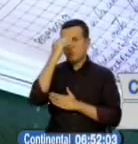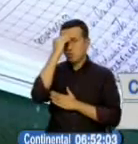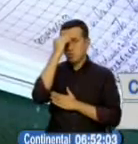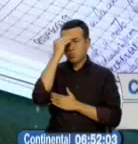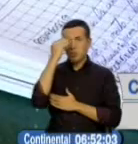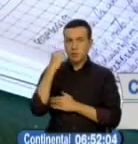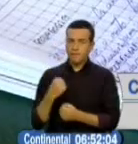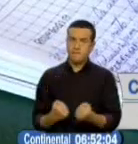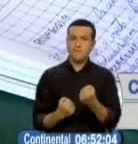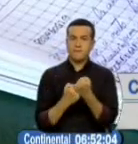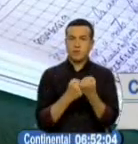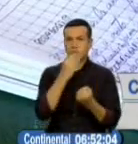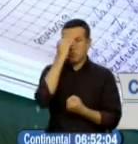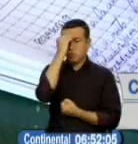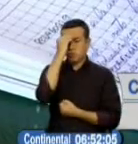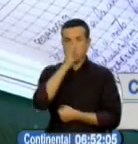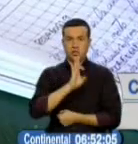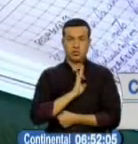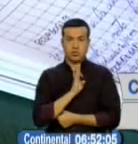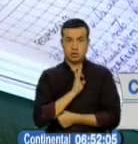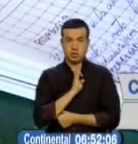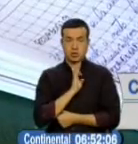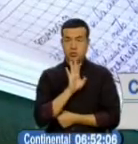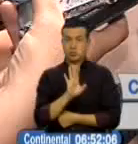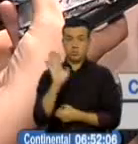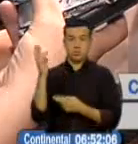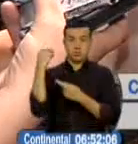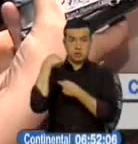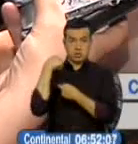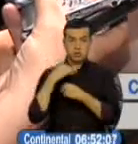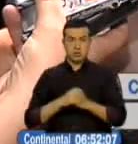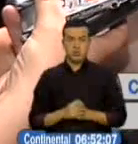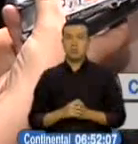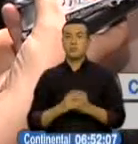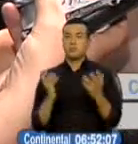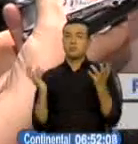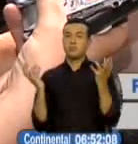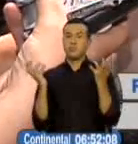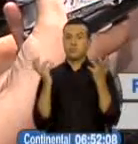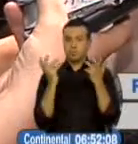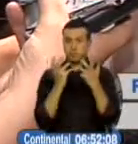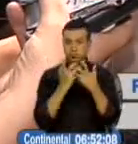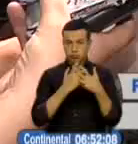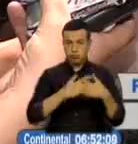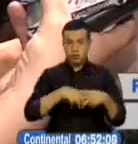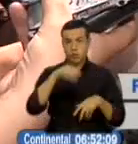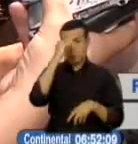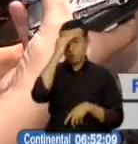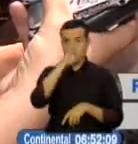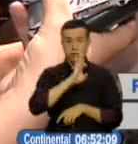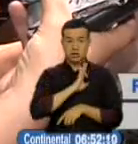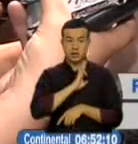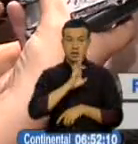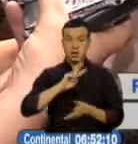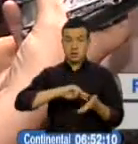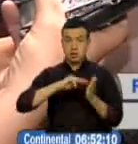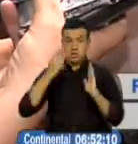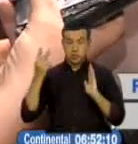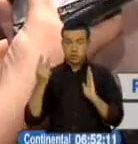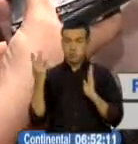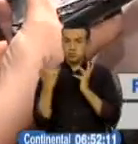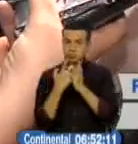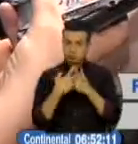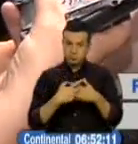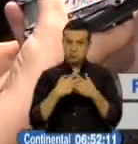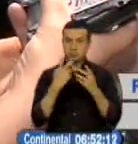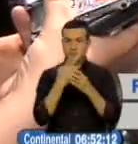al fortalecer la educación técnica que está a su cargo. Engranar de mejor manera la educación técnica y tecnológica en los